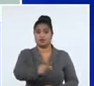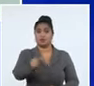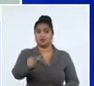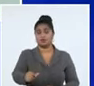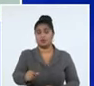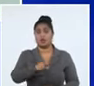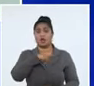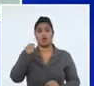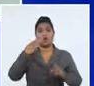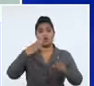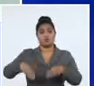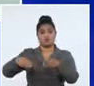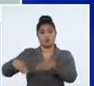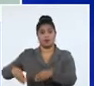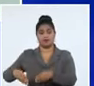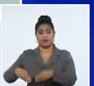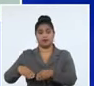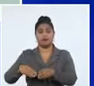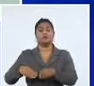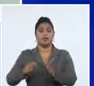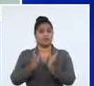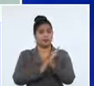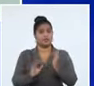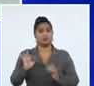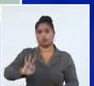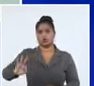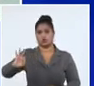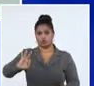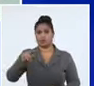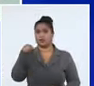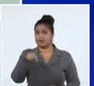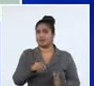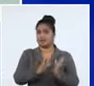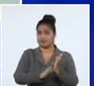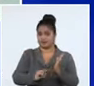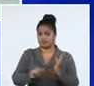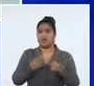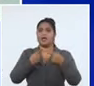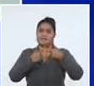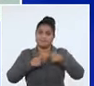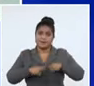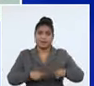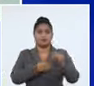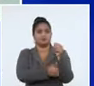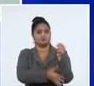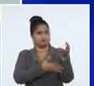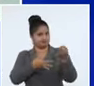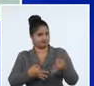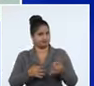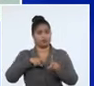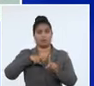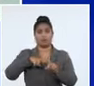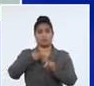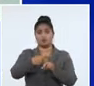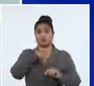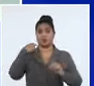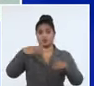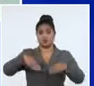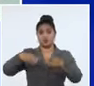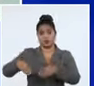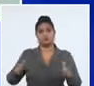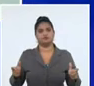días del mes de octubre, pero indiscutiblemente hay una reducción en el número de fallecidos